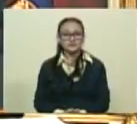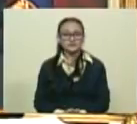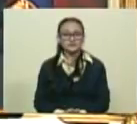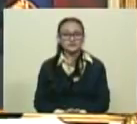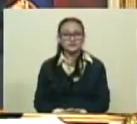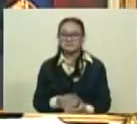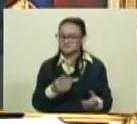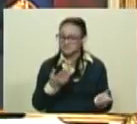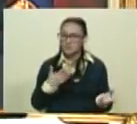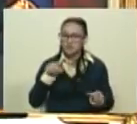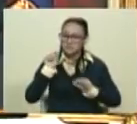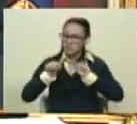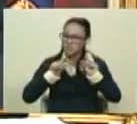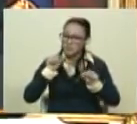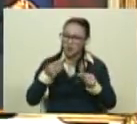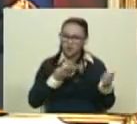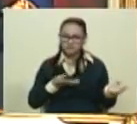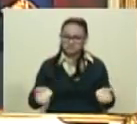Bienvenida a la crítica.